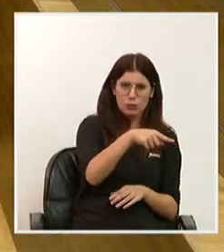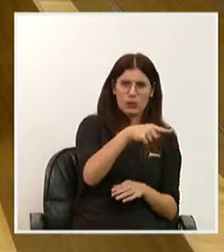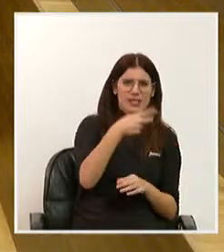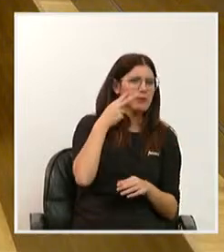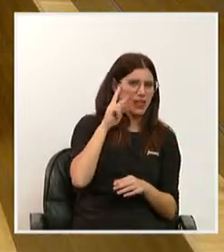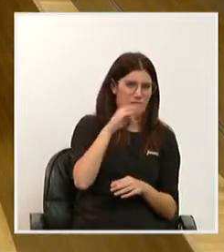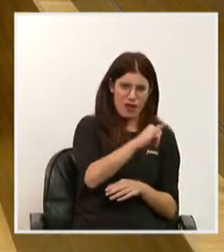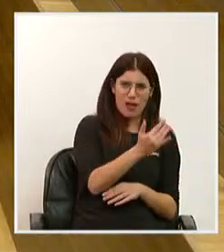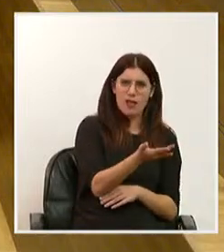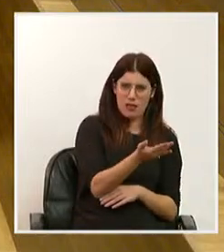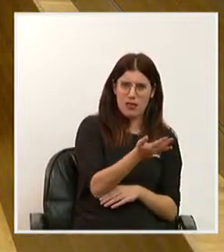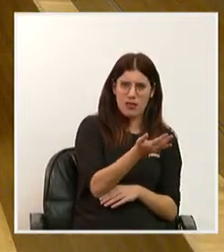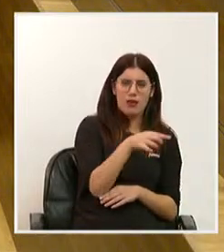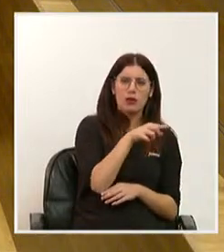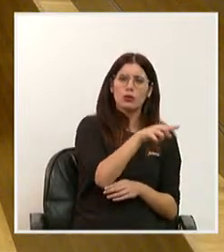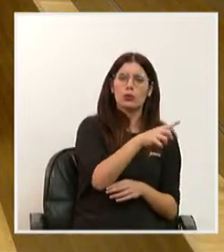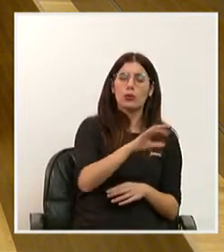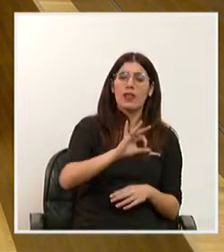exper